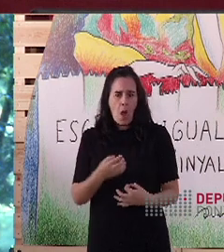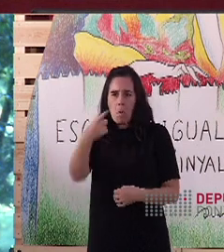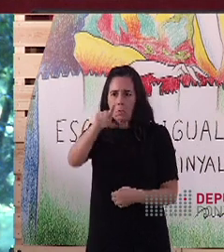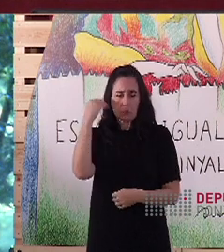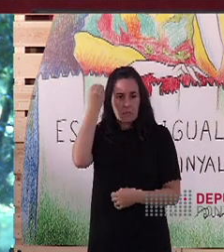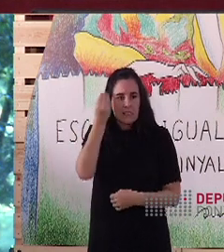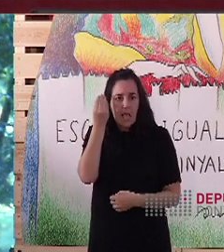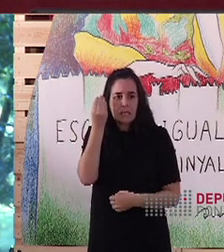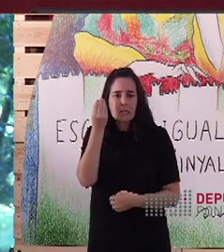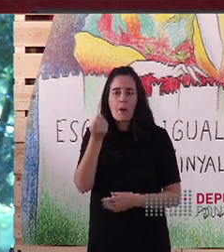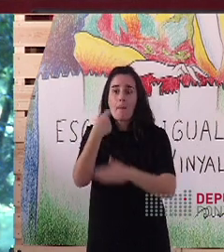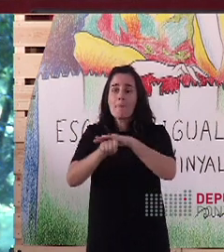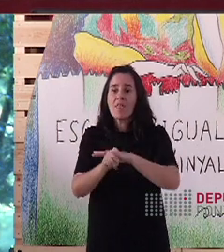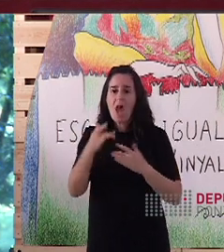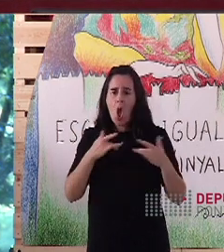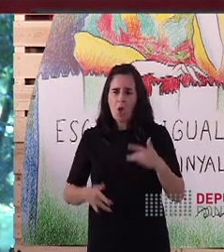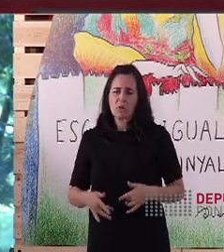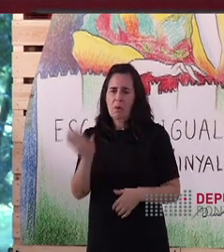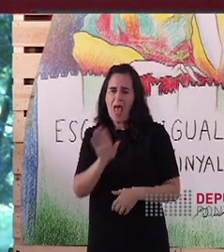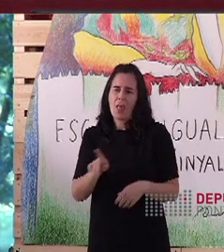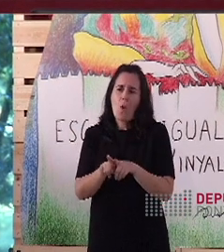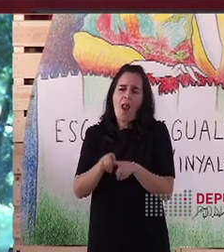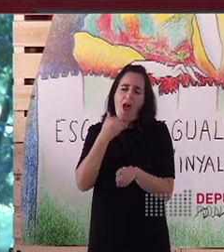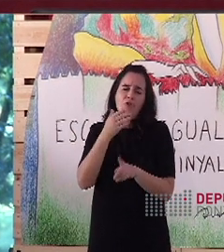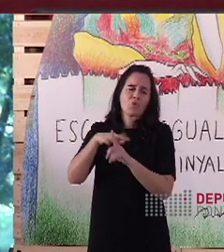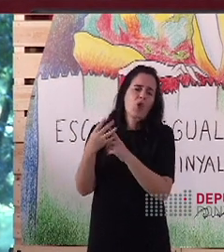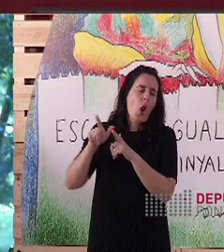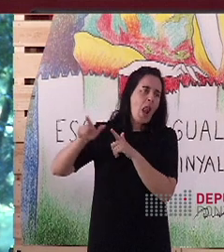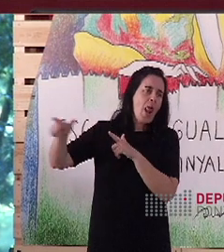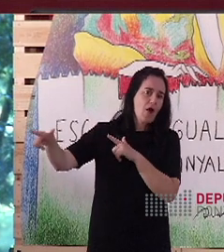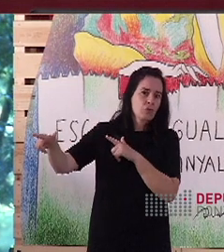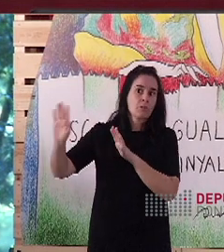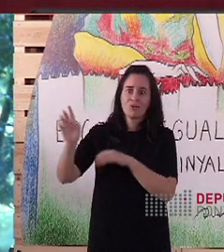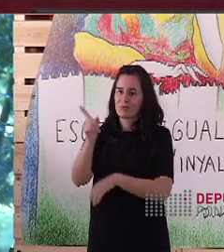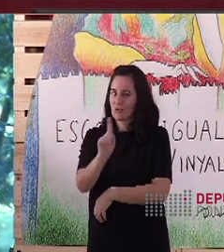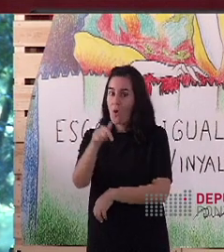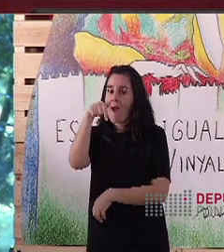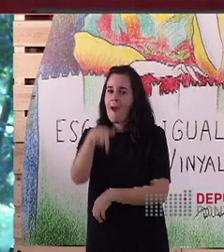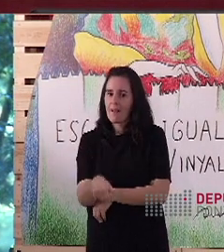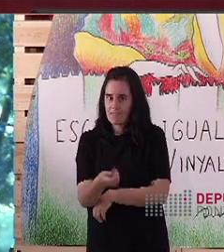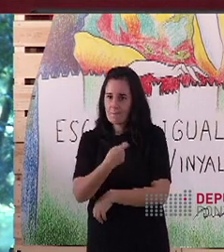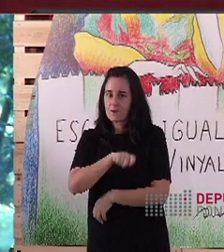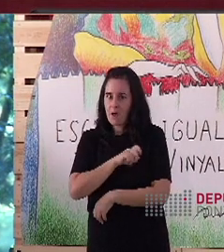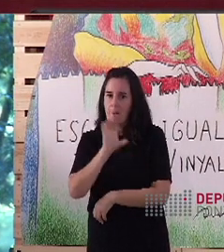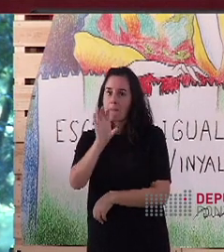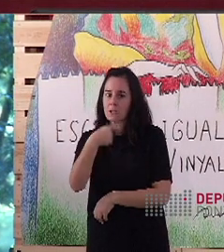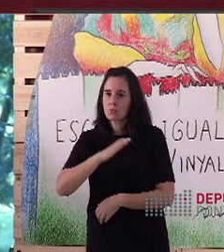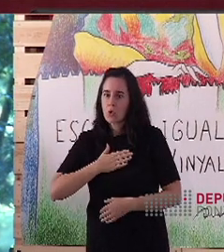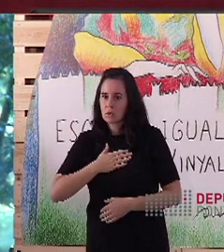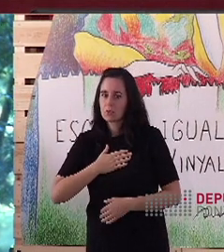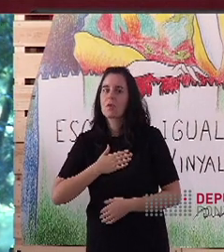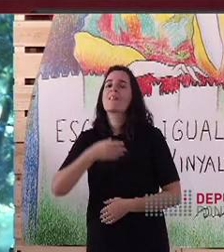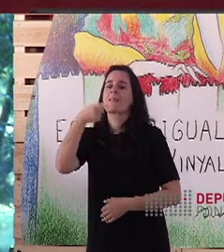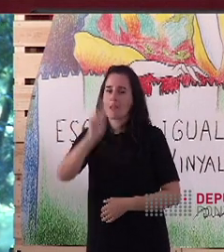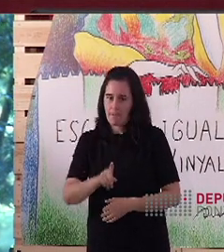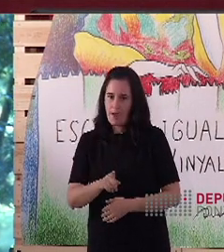de órganos es algo que nos pilla muy lejos. Pero quiero que sepáis que no, que aquí, en nuestro país, se producen